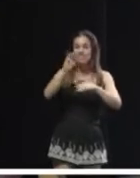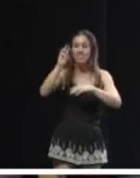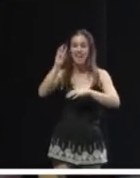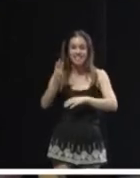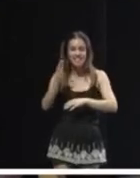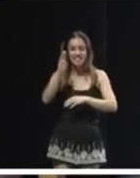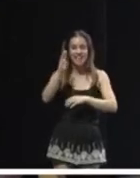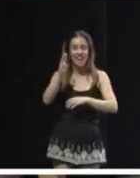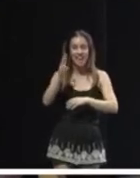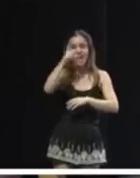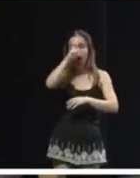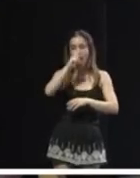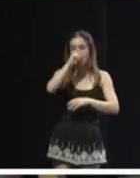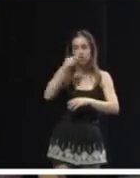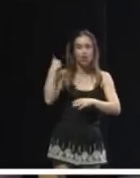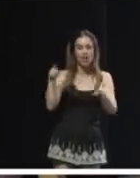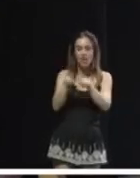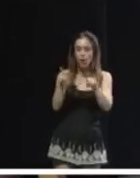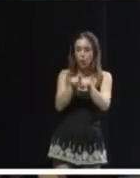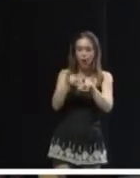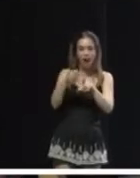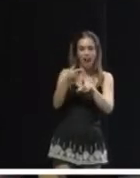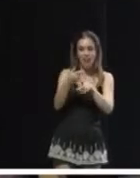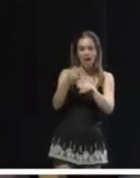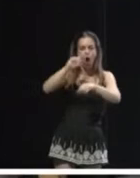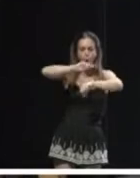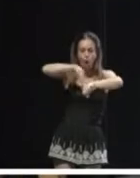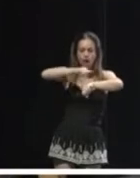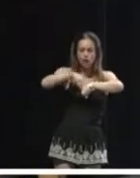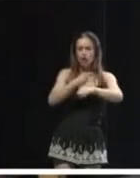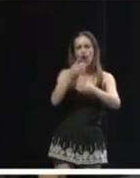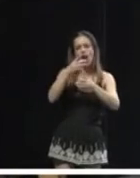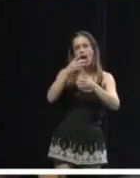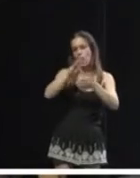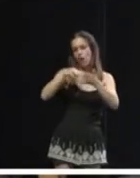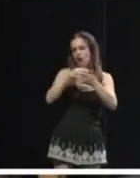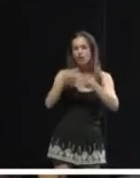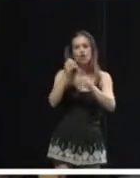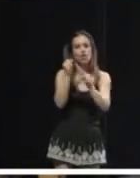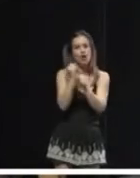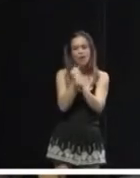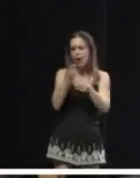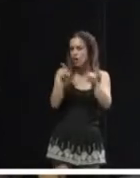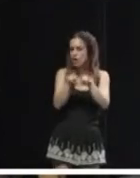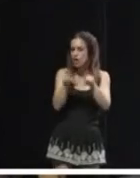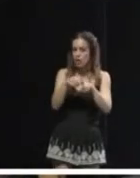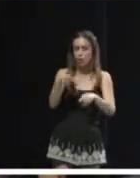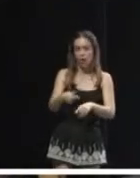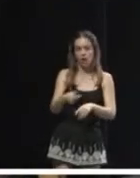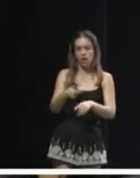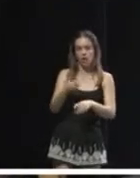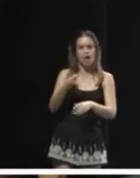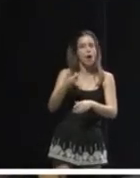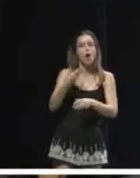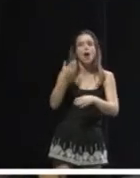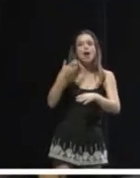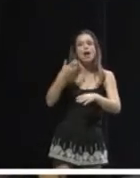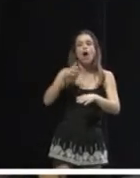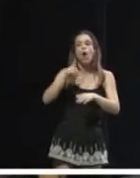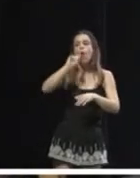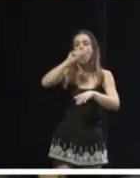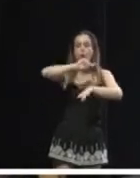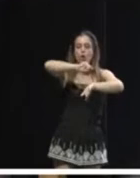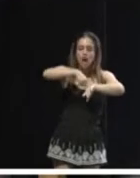ya está bien. Vamos a reducir la jornada laboral sin reducción salarial y vamos a salir una hora